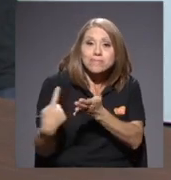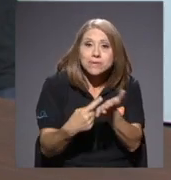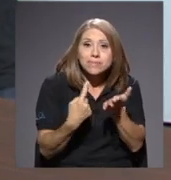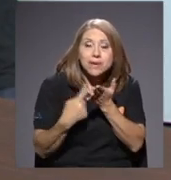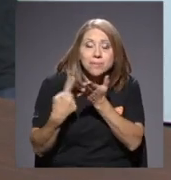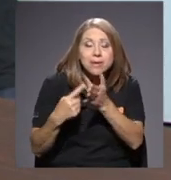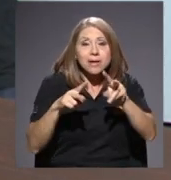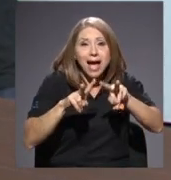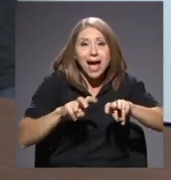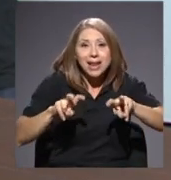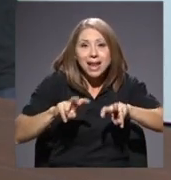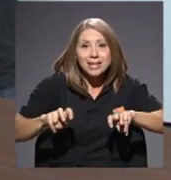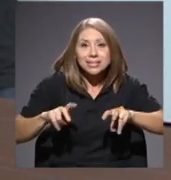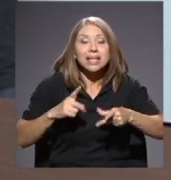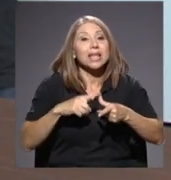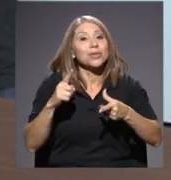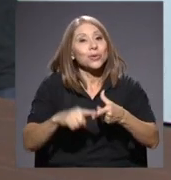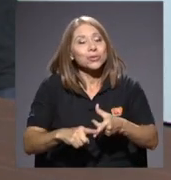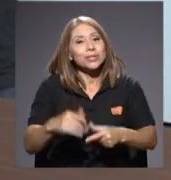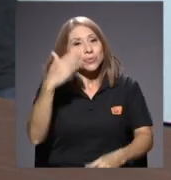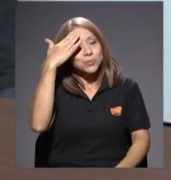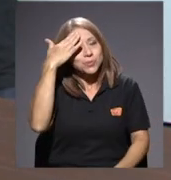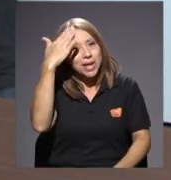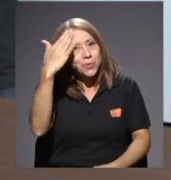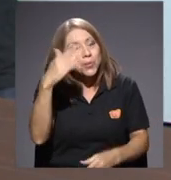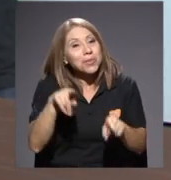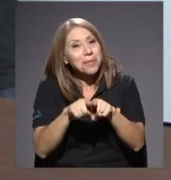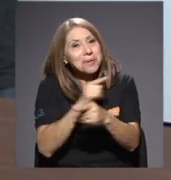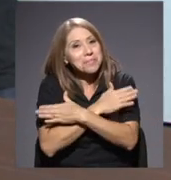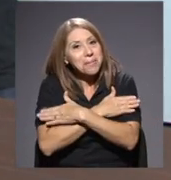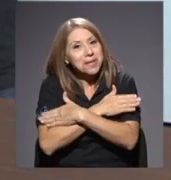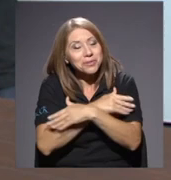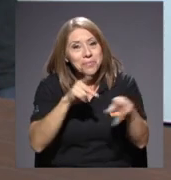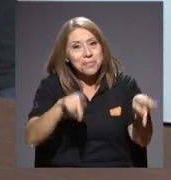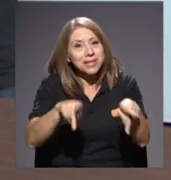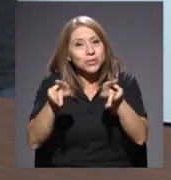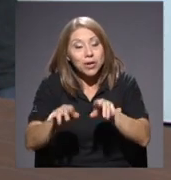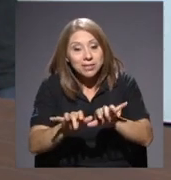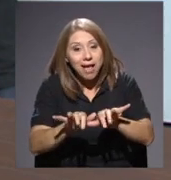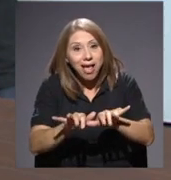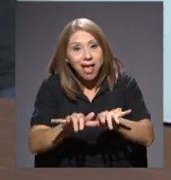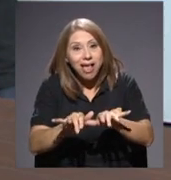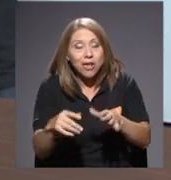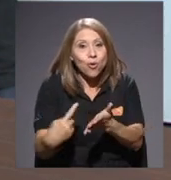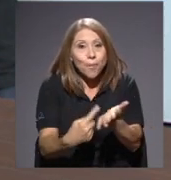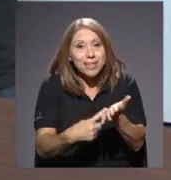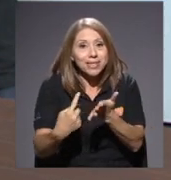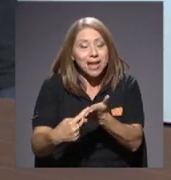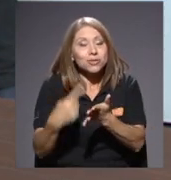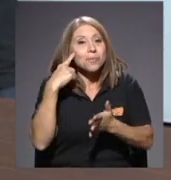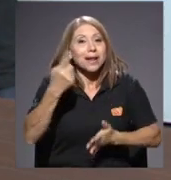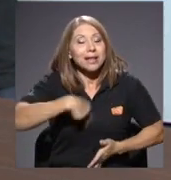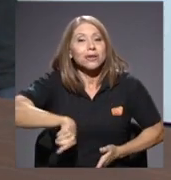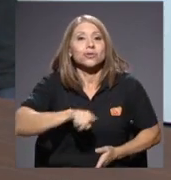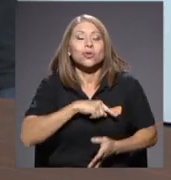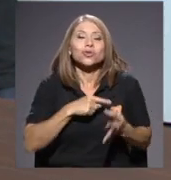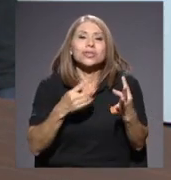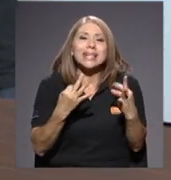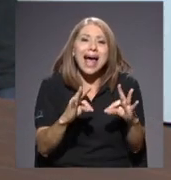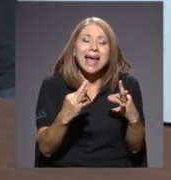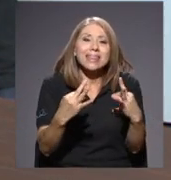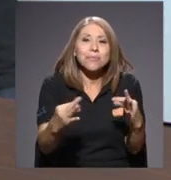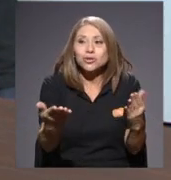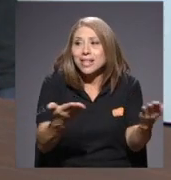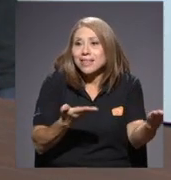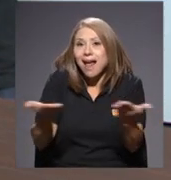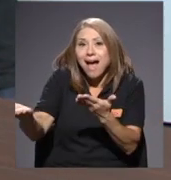Así que un buen saludo y un aprecio sobre todo a las personas que nos hacen comentarios en redes para que cada vez tratemos un poco de traer todas esas